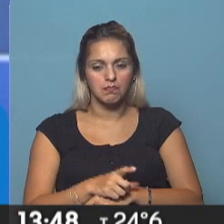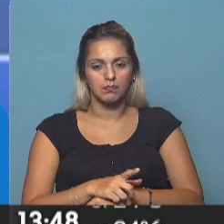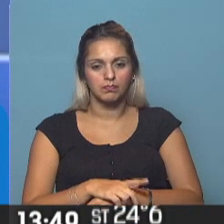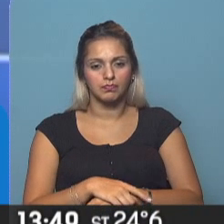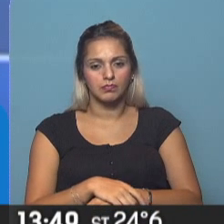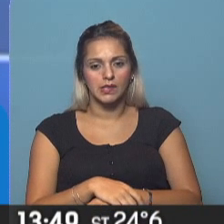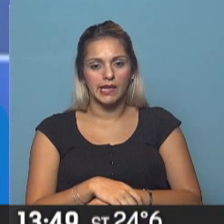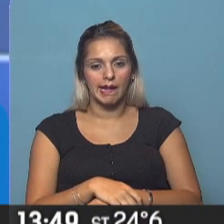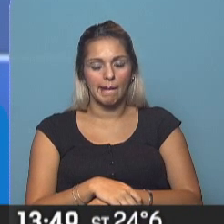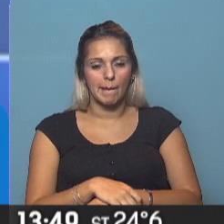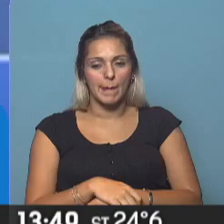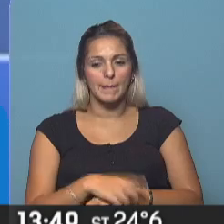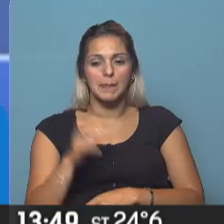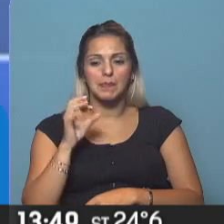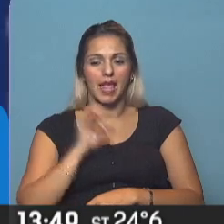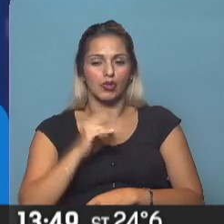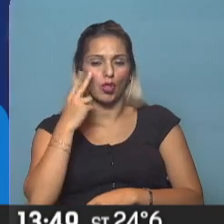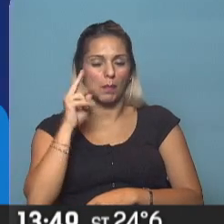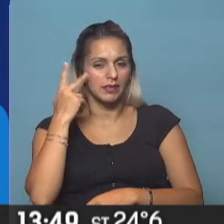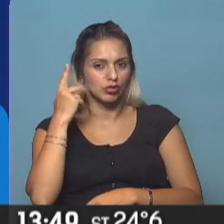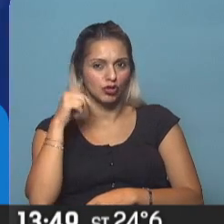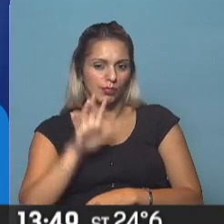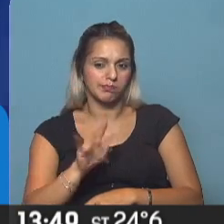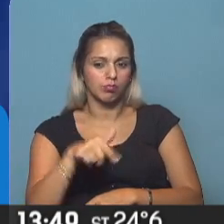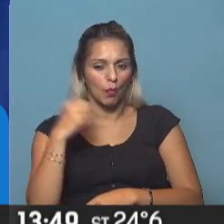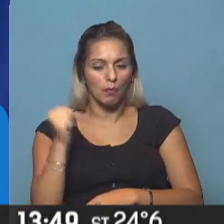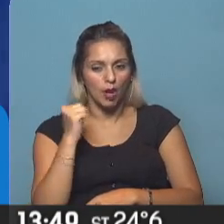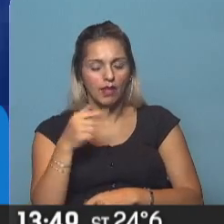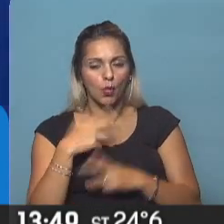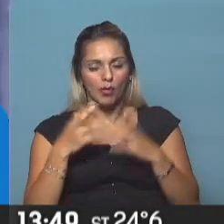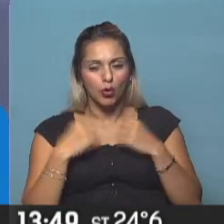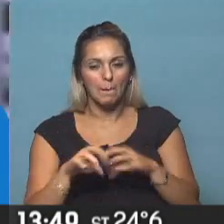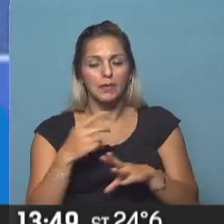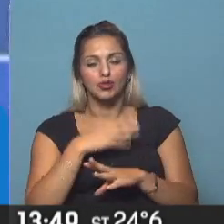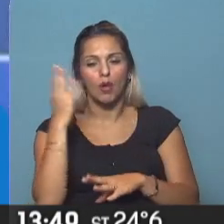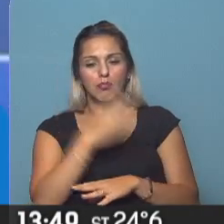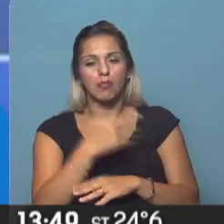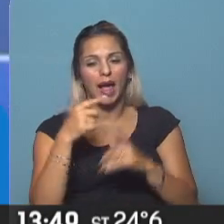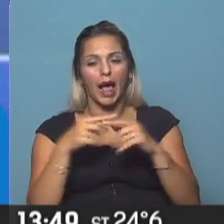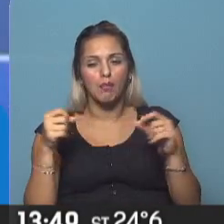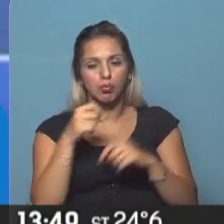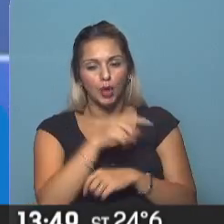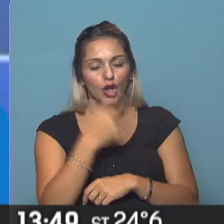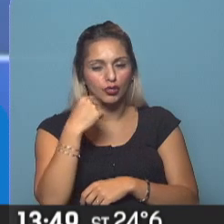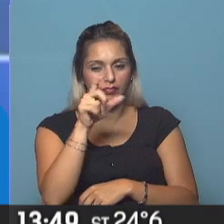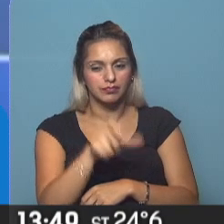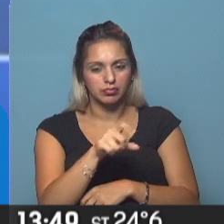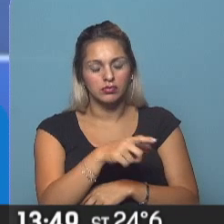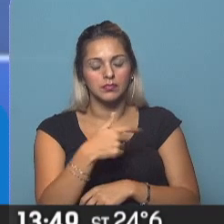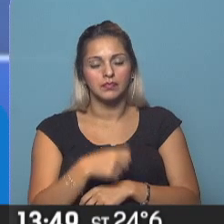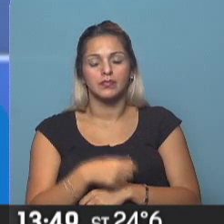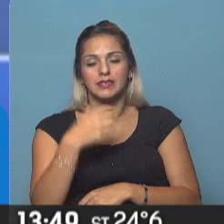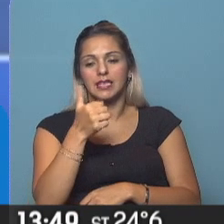un 2018 importante, ¿eh?, en el comienzo, al vencer al japonés Taro Daniel en set